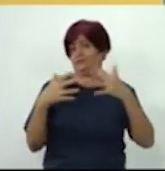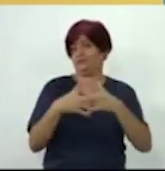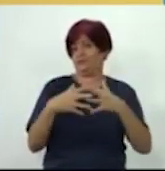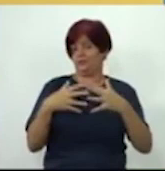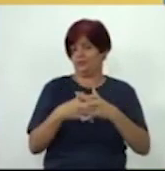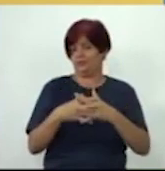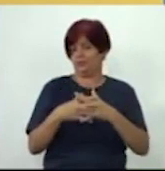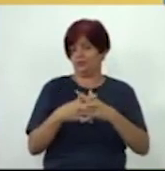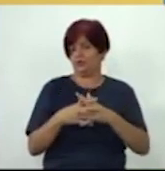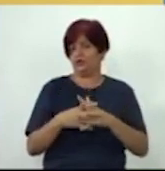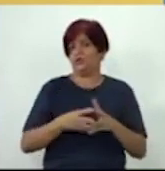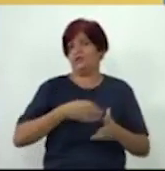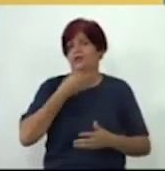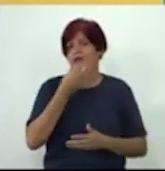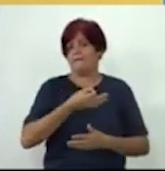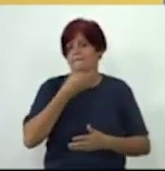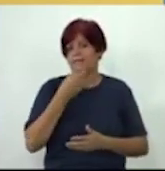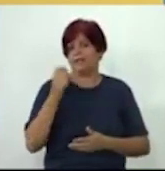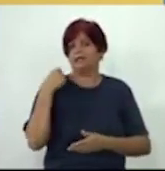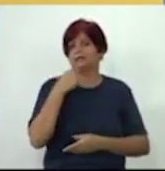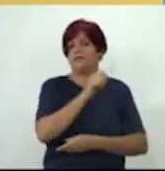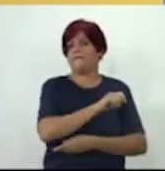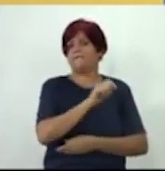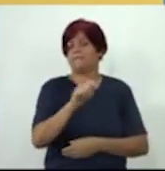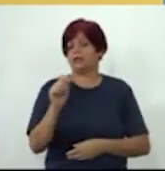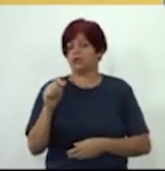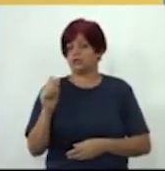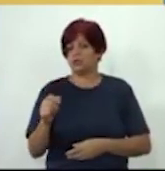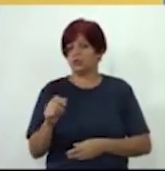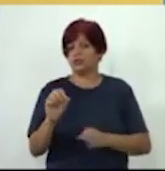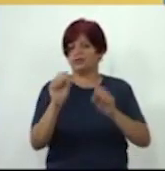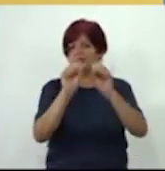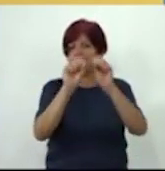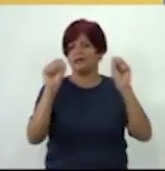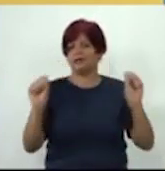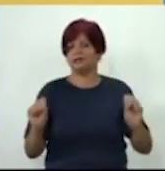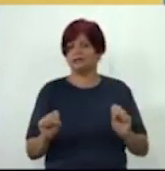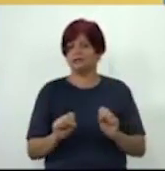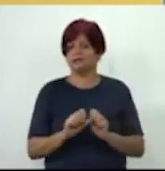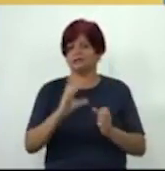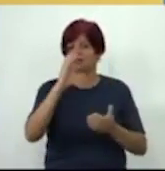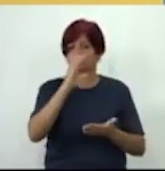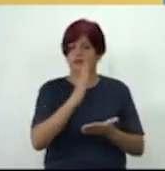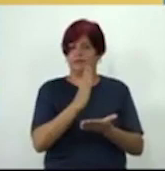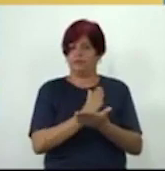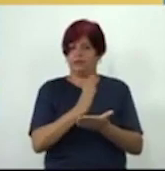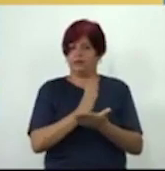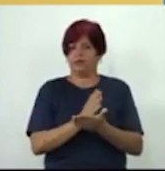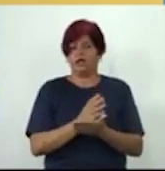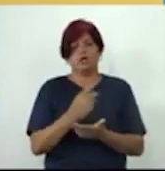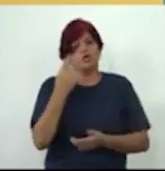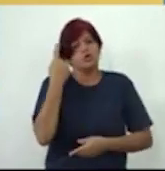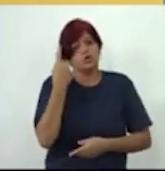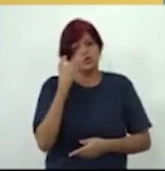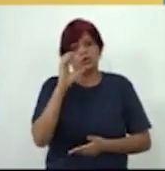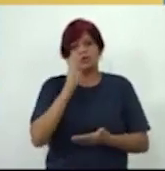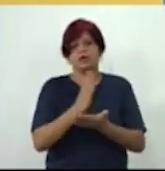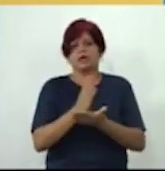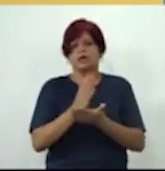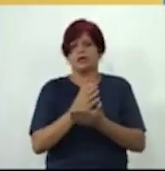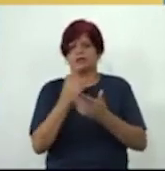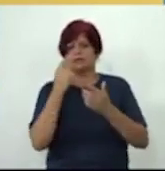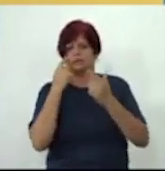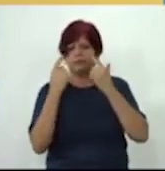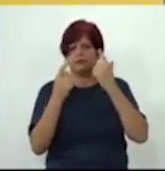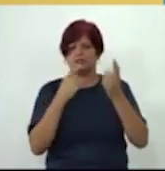con la fundamentación metodológica del sistema de clase y de una clase visualizando con